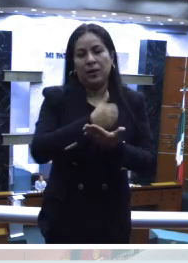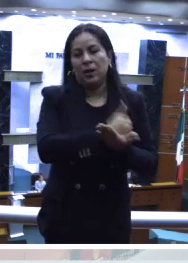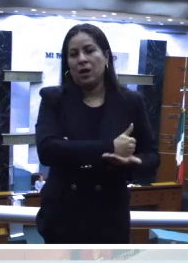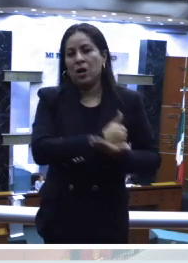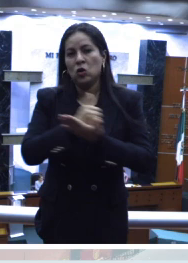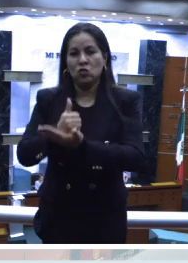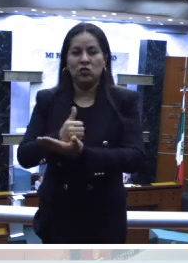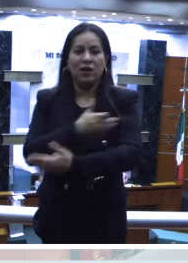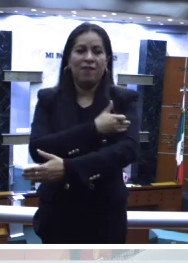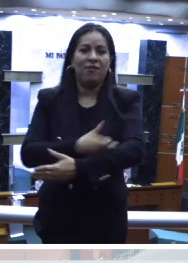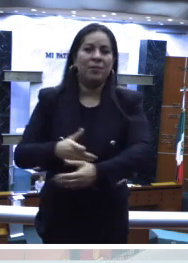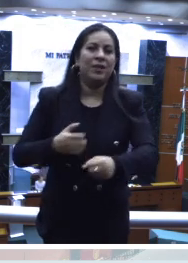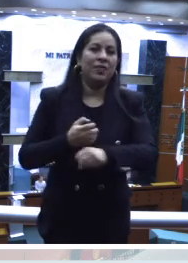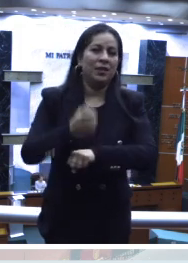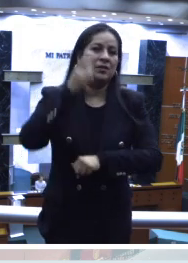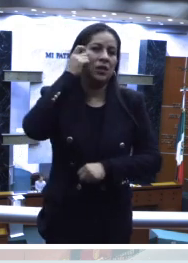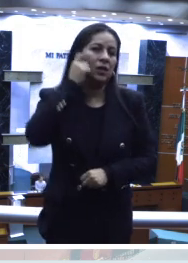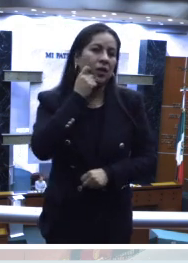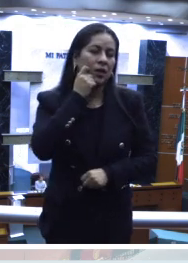familias guerrerenses